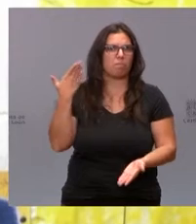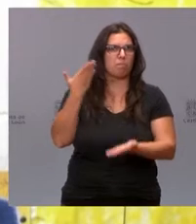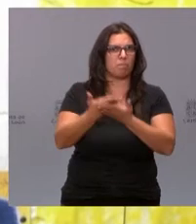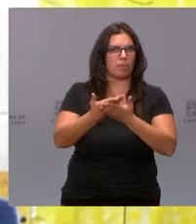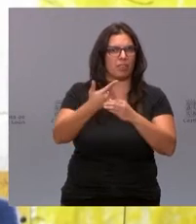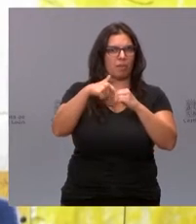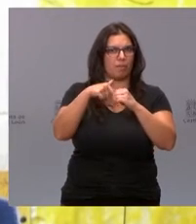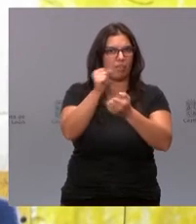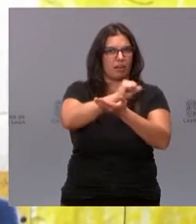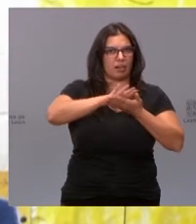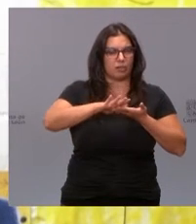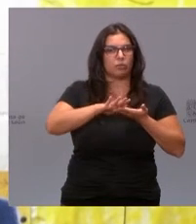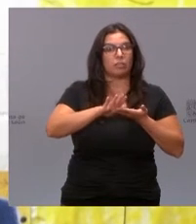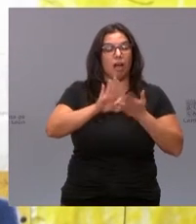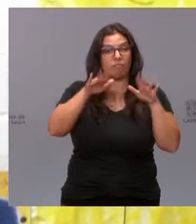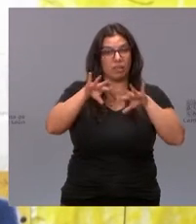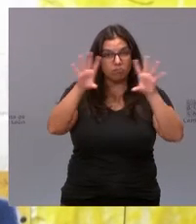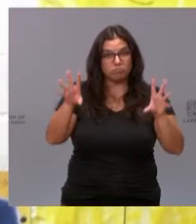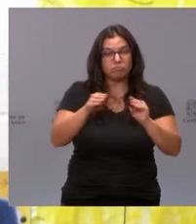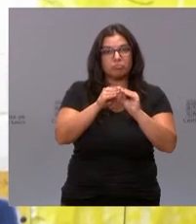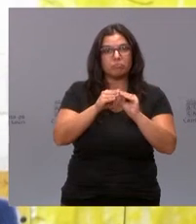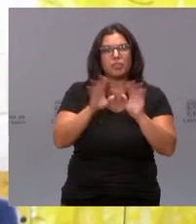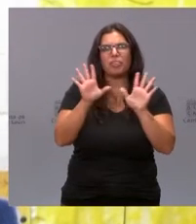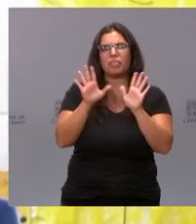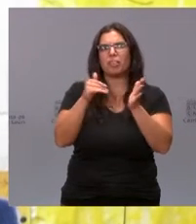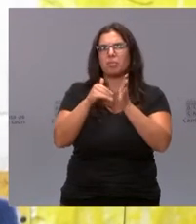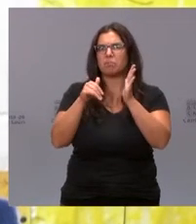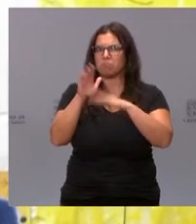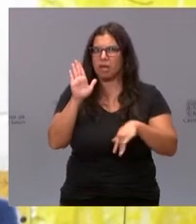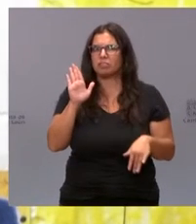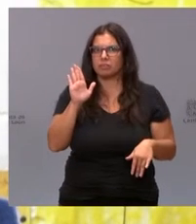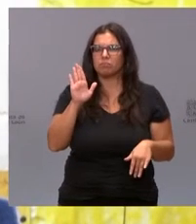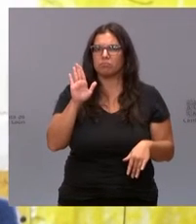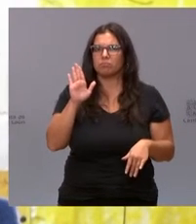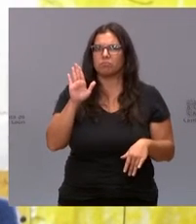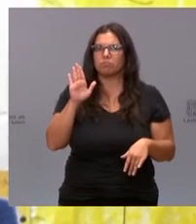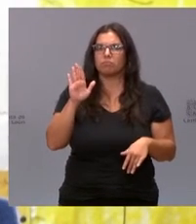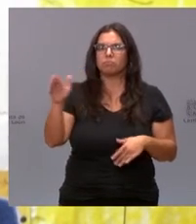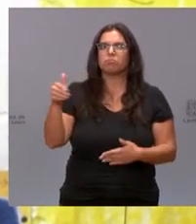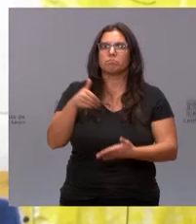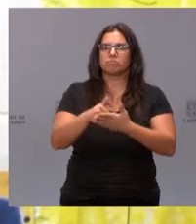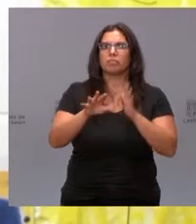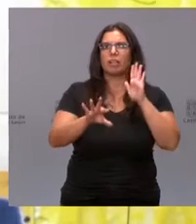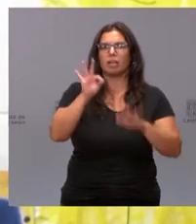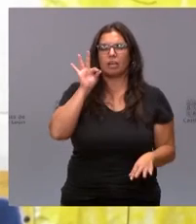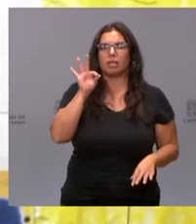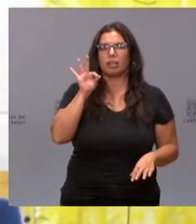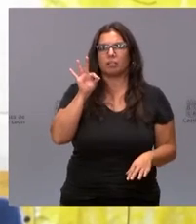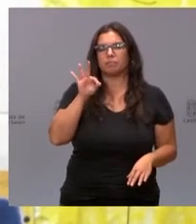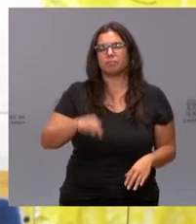a este servicio, son algo más de 10.000 los que han optado por esta